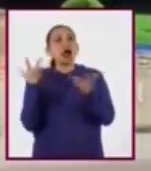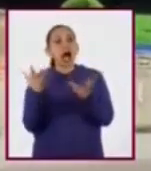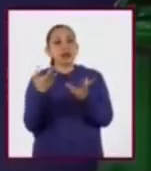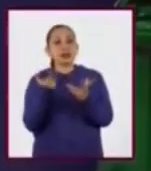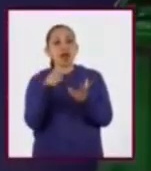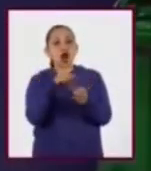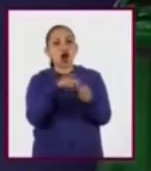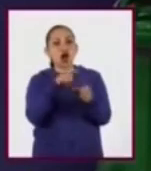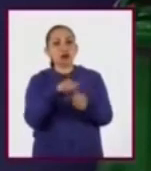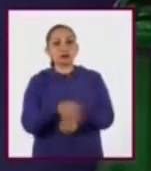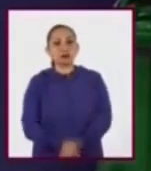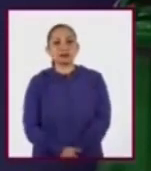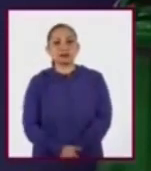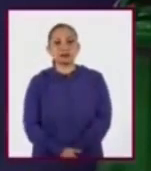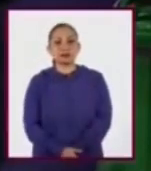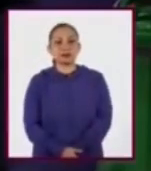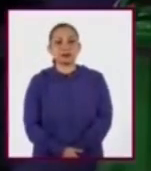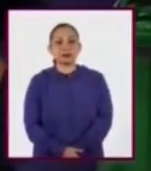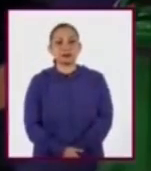estas coloraciones.